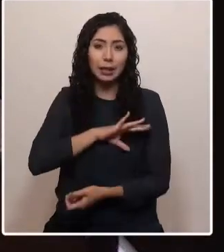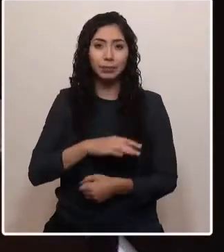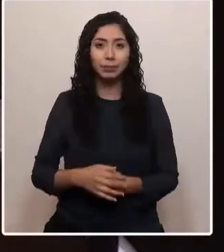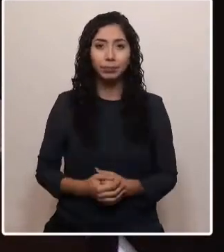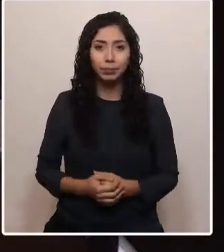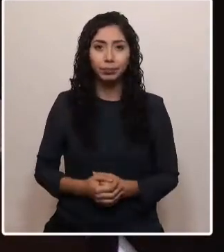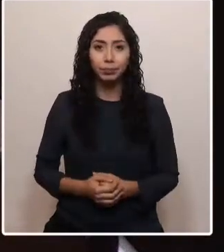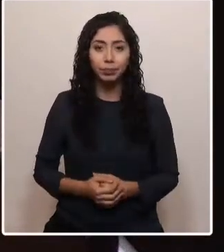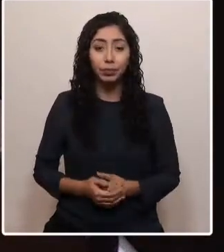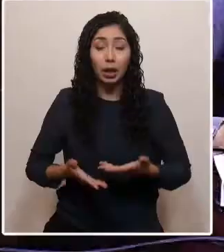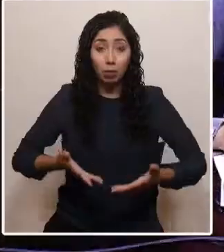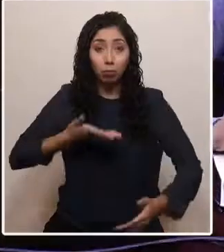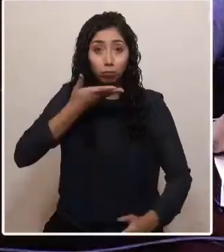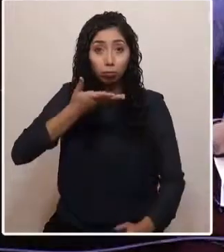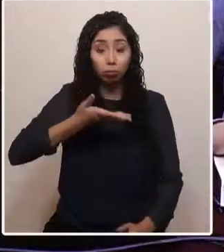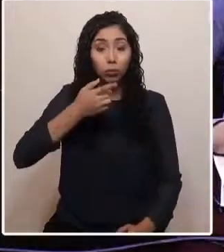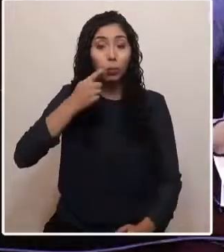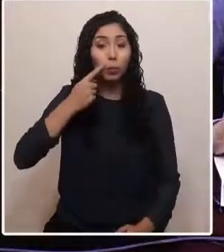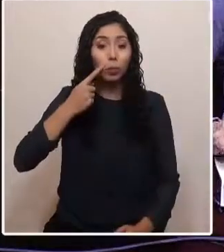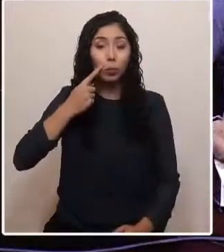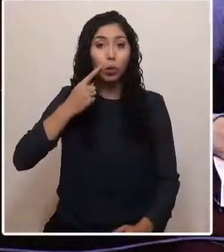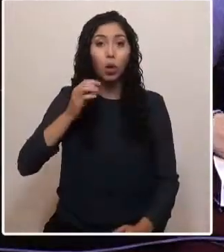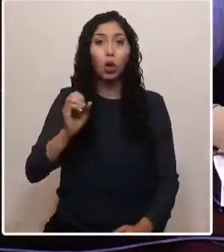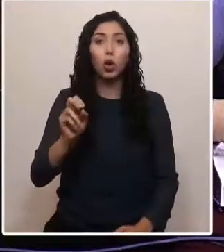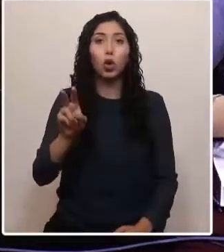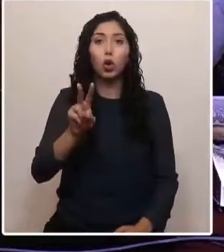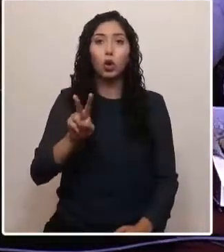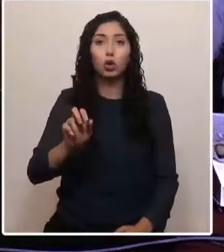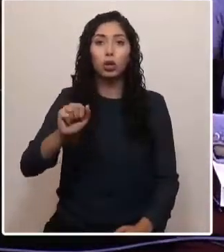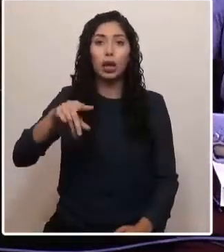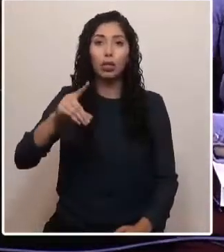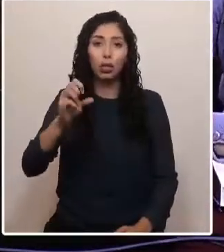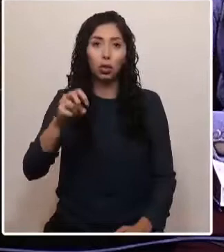Tiene la palabra el convencional Manuel Osandón.